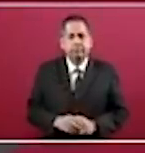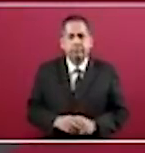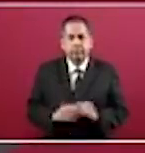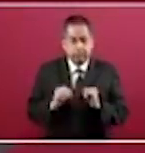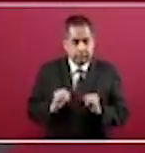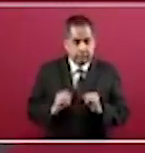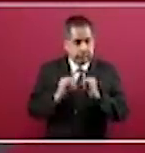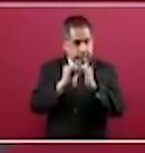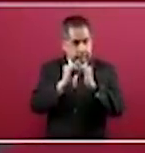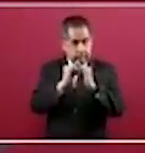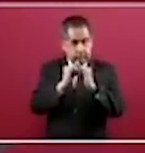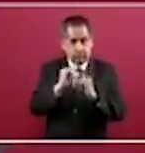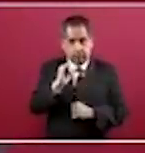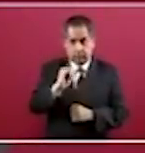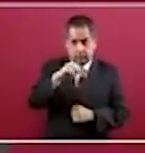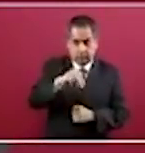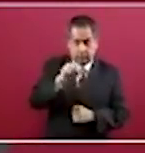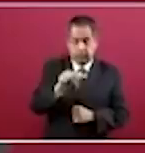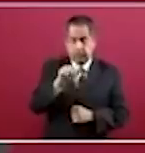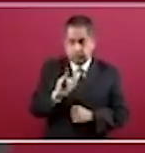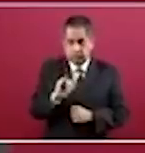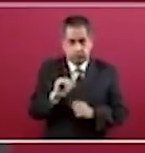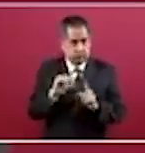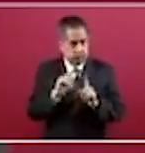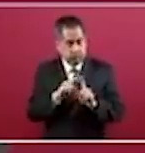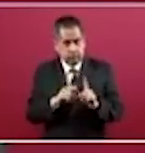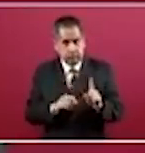el Instituto de la Transparencia